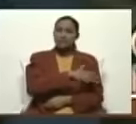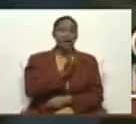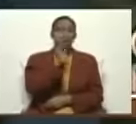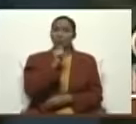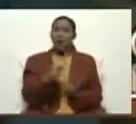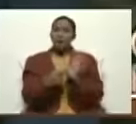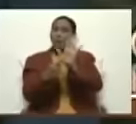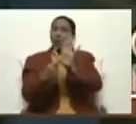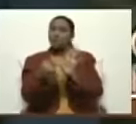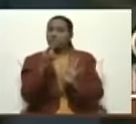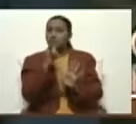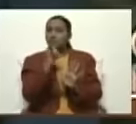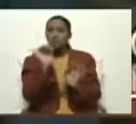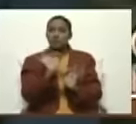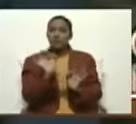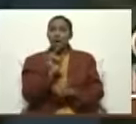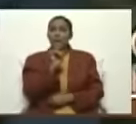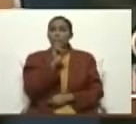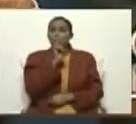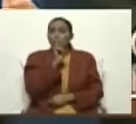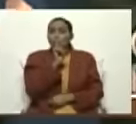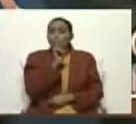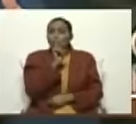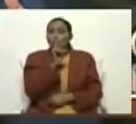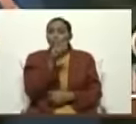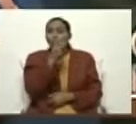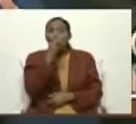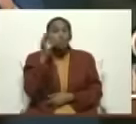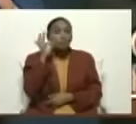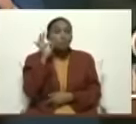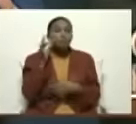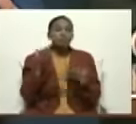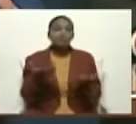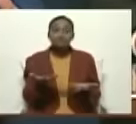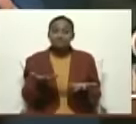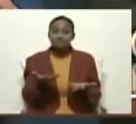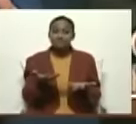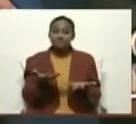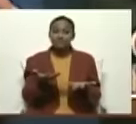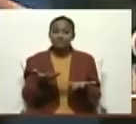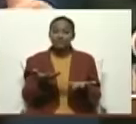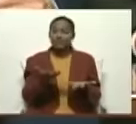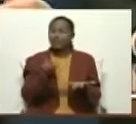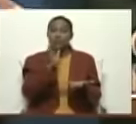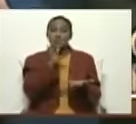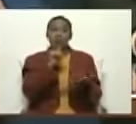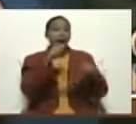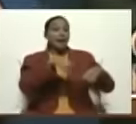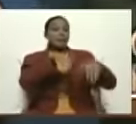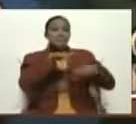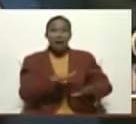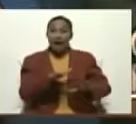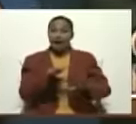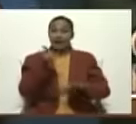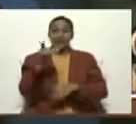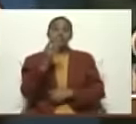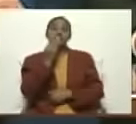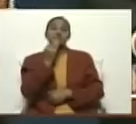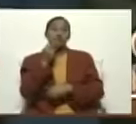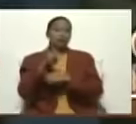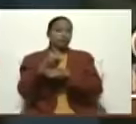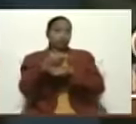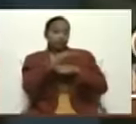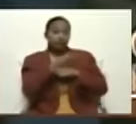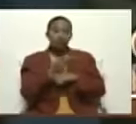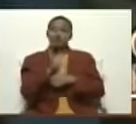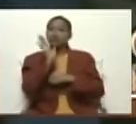no detienen lo que está pasando, porque ya la fase de exterminar el pueblo de Gaza va por Rafah.